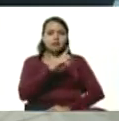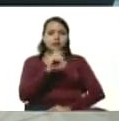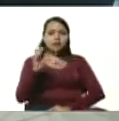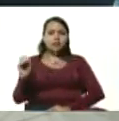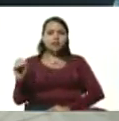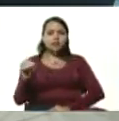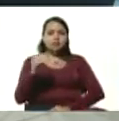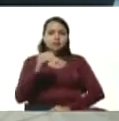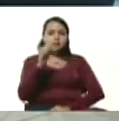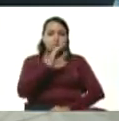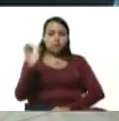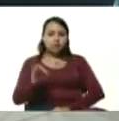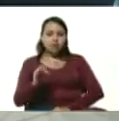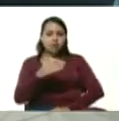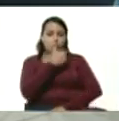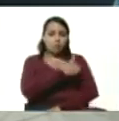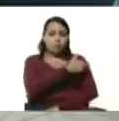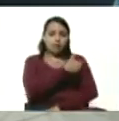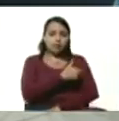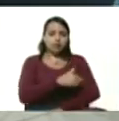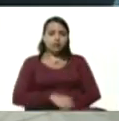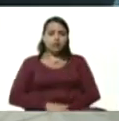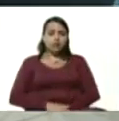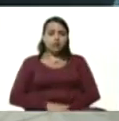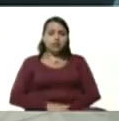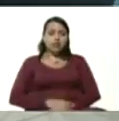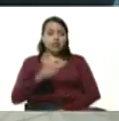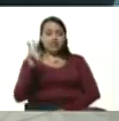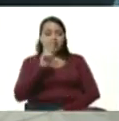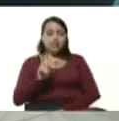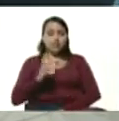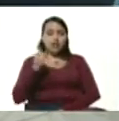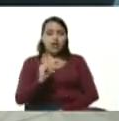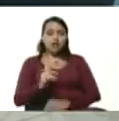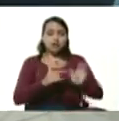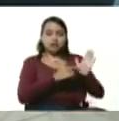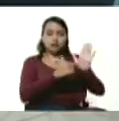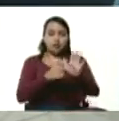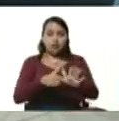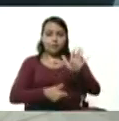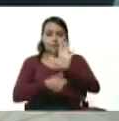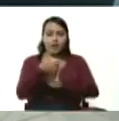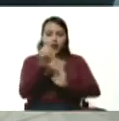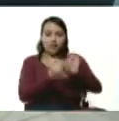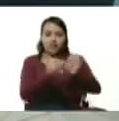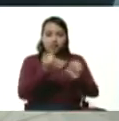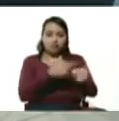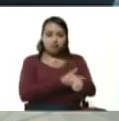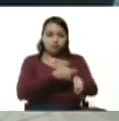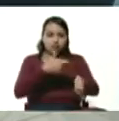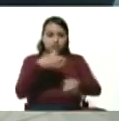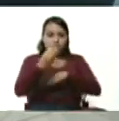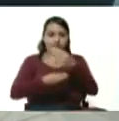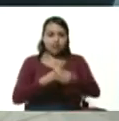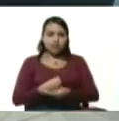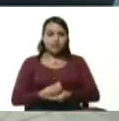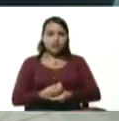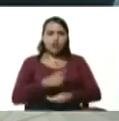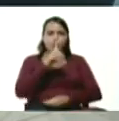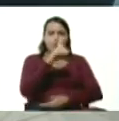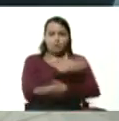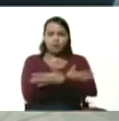positivos y sigue siendo Venezuela la referencia a nivel internacional de pruebas realizadas con despistaje la desinfección exactamente con más de 1